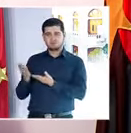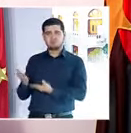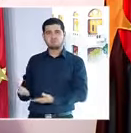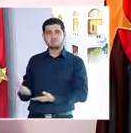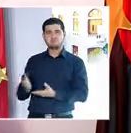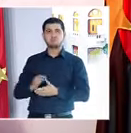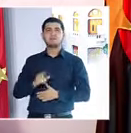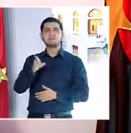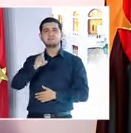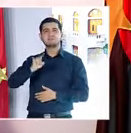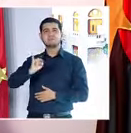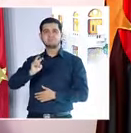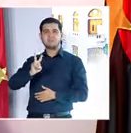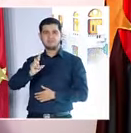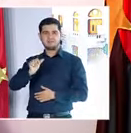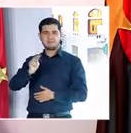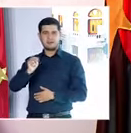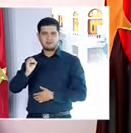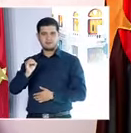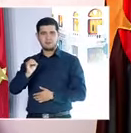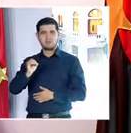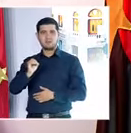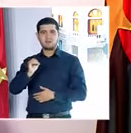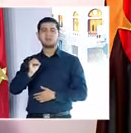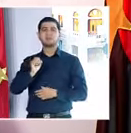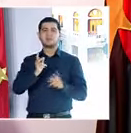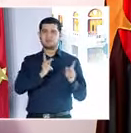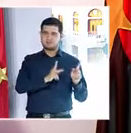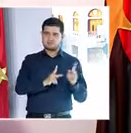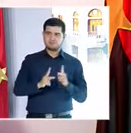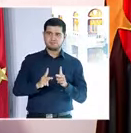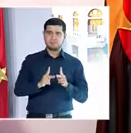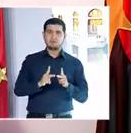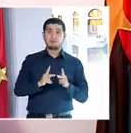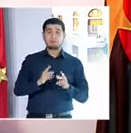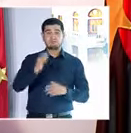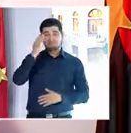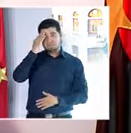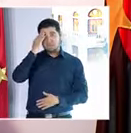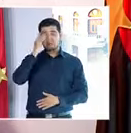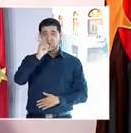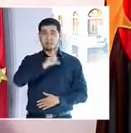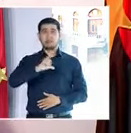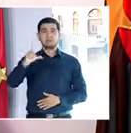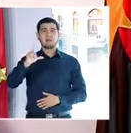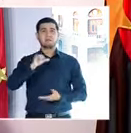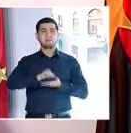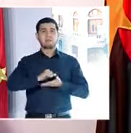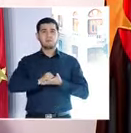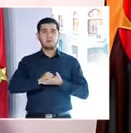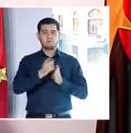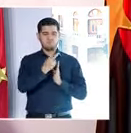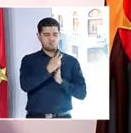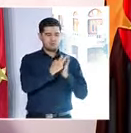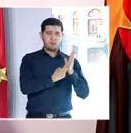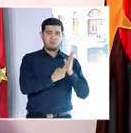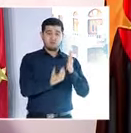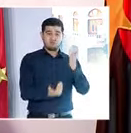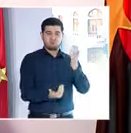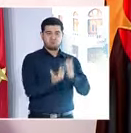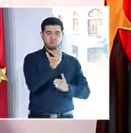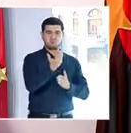gobernador, el doctor Silvano Serrano Guerrero, y la ciudadanía, bajo el liderazgo del Programa Presidencial de Modernización,